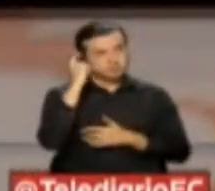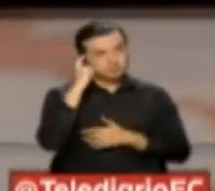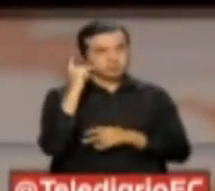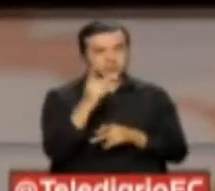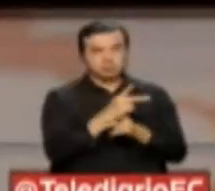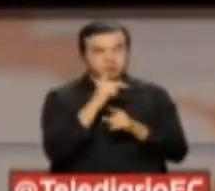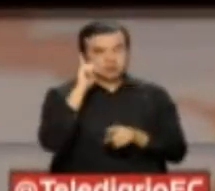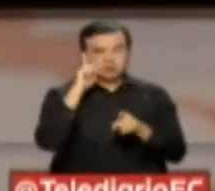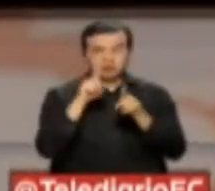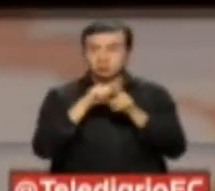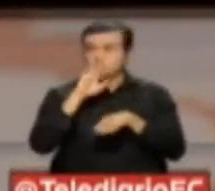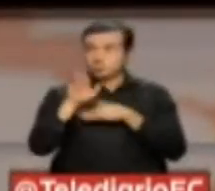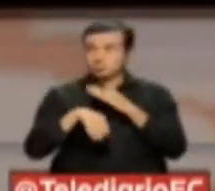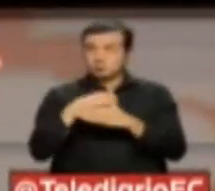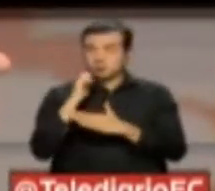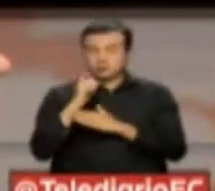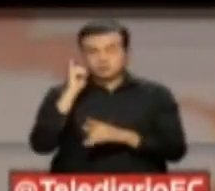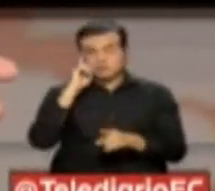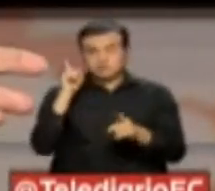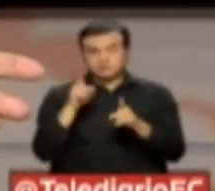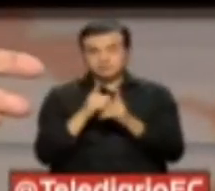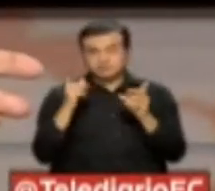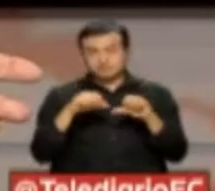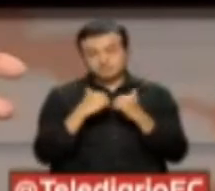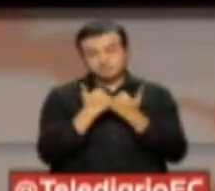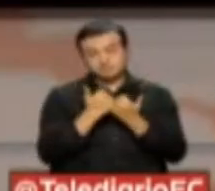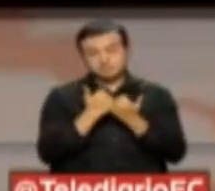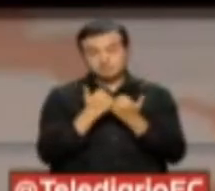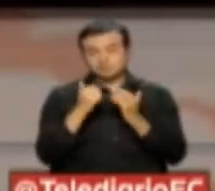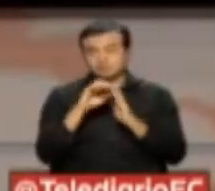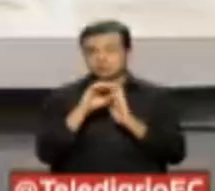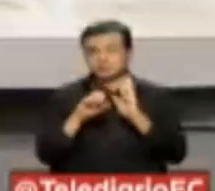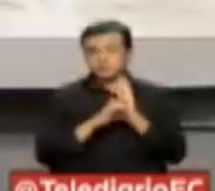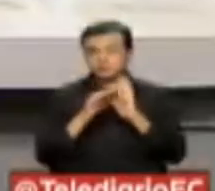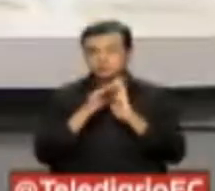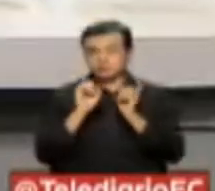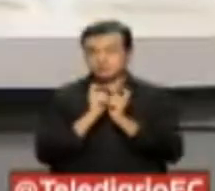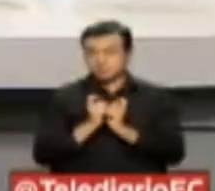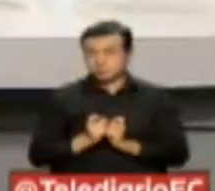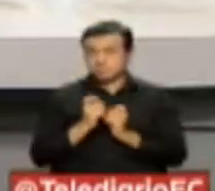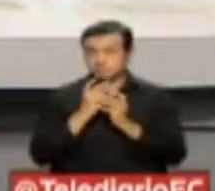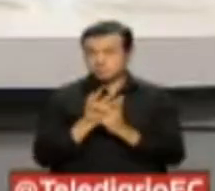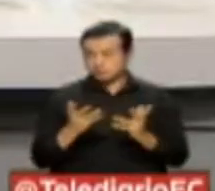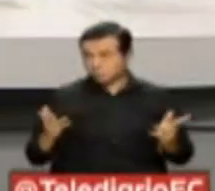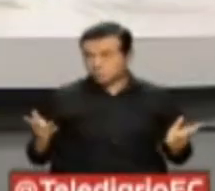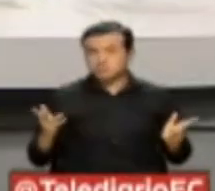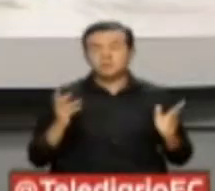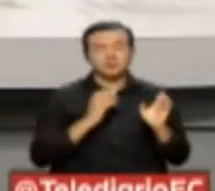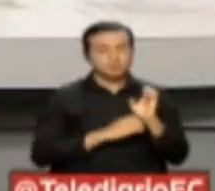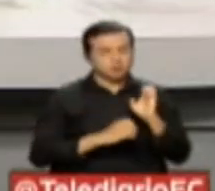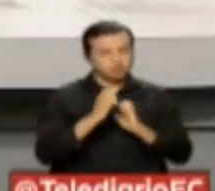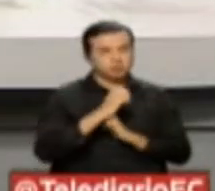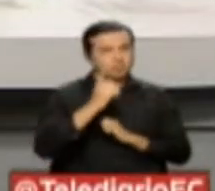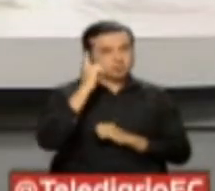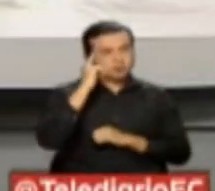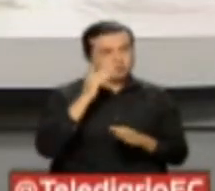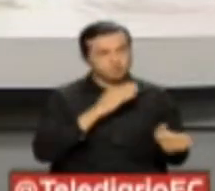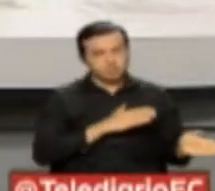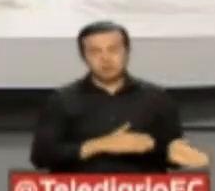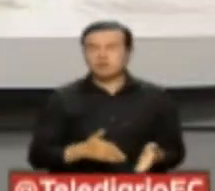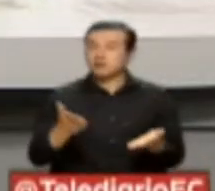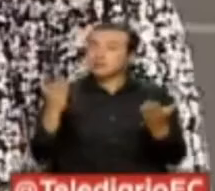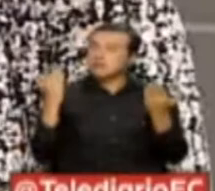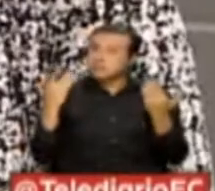el consenso de la mayoría de contrarios habrá que haber una asamblea constituyente si esto es parte de la estructura del estado exacto en el